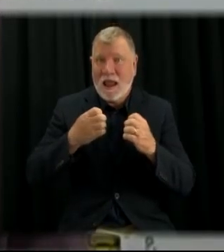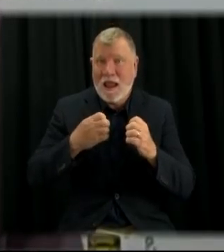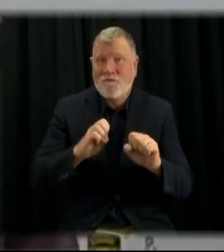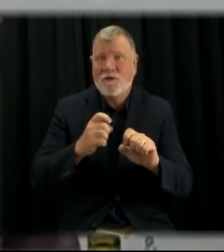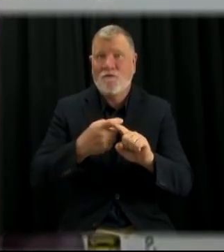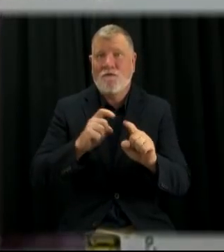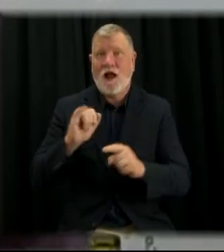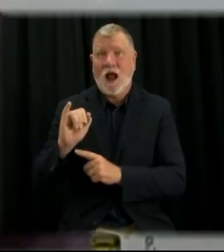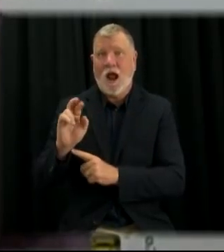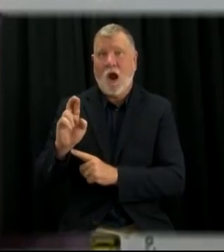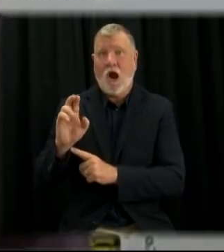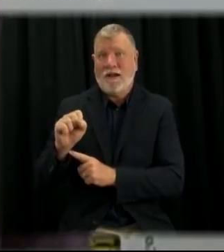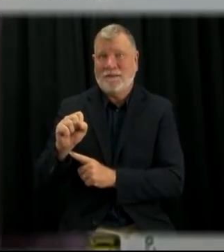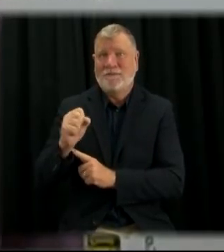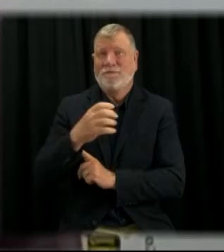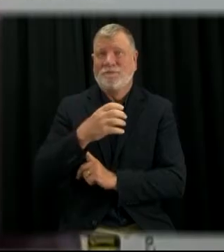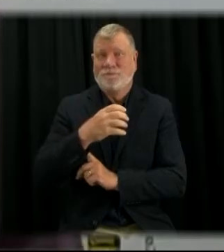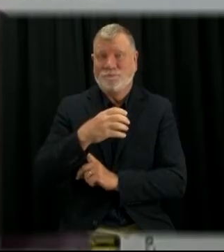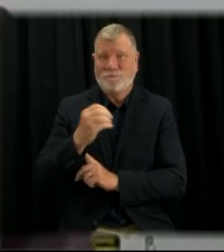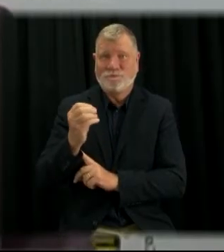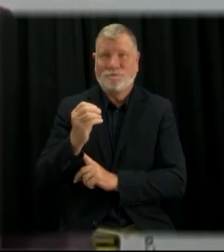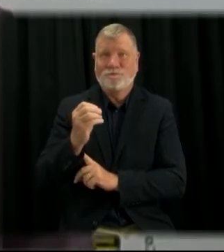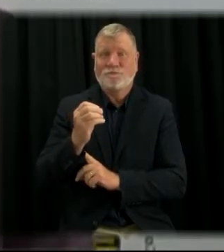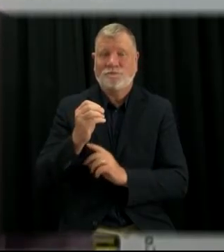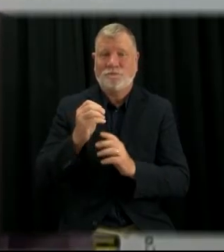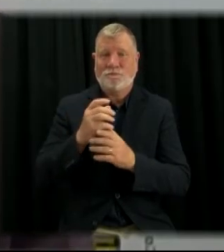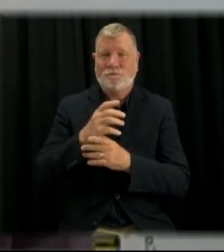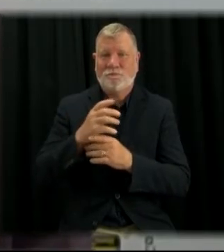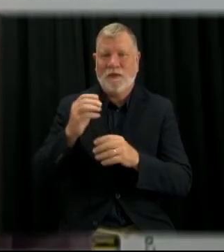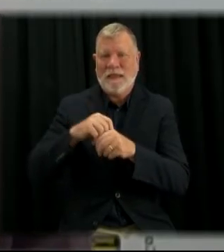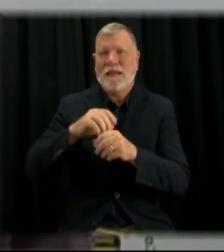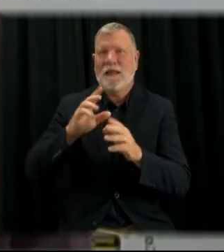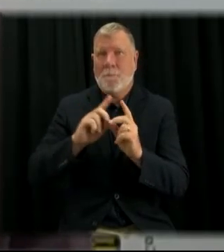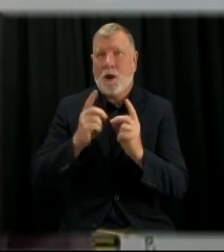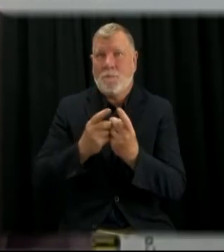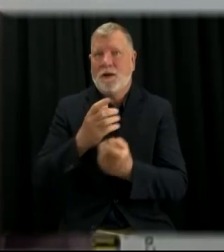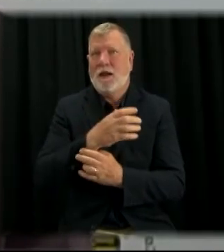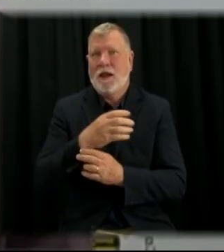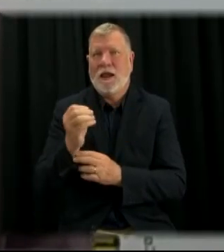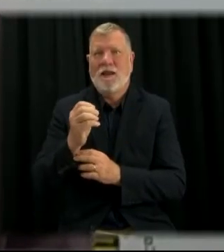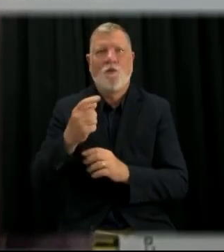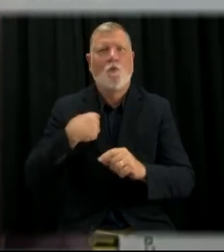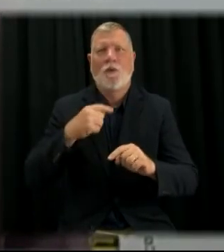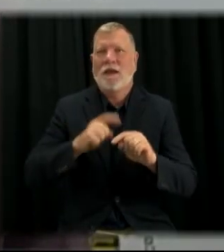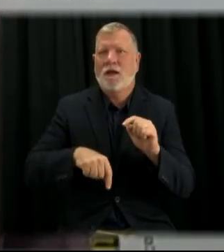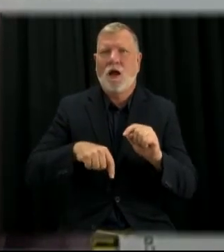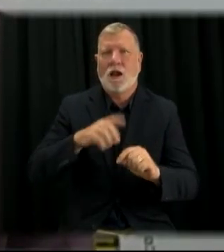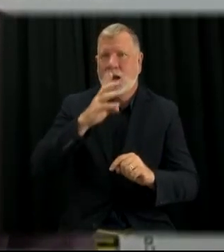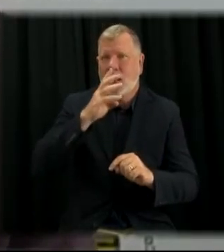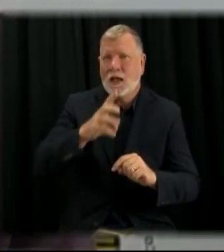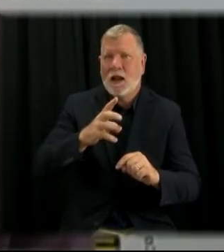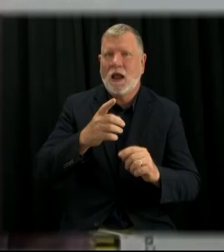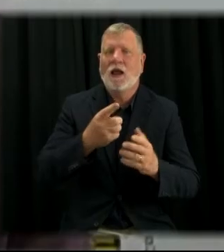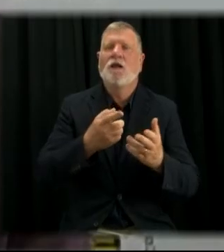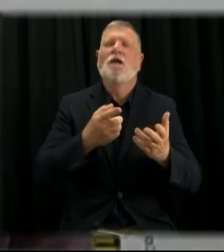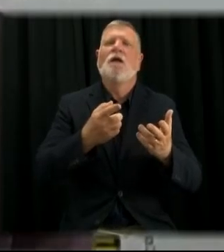un esfuerzo del área de ingresos. Pero no puedo